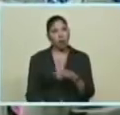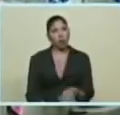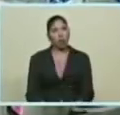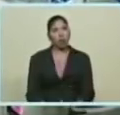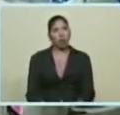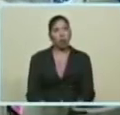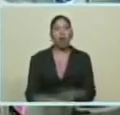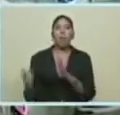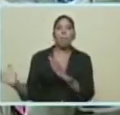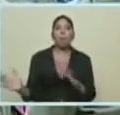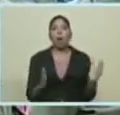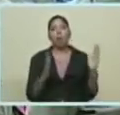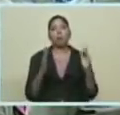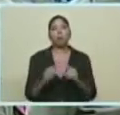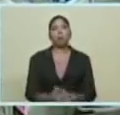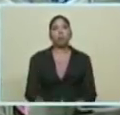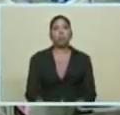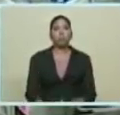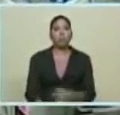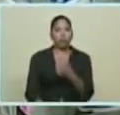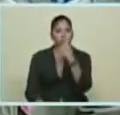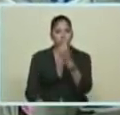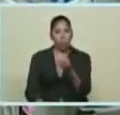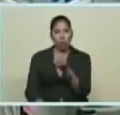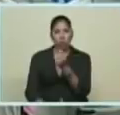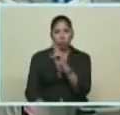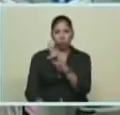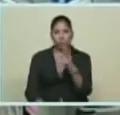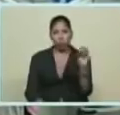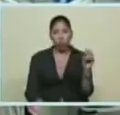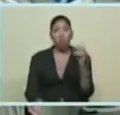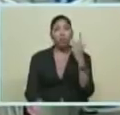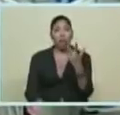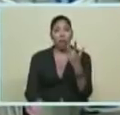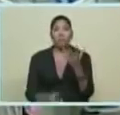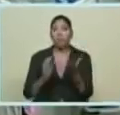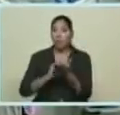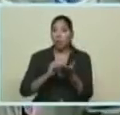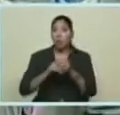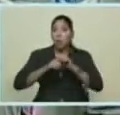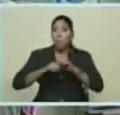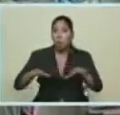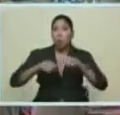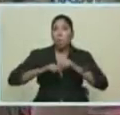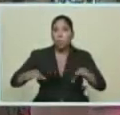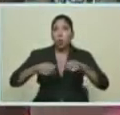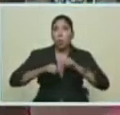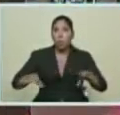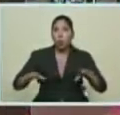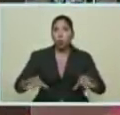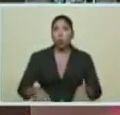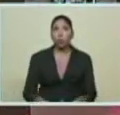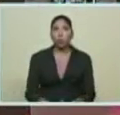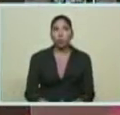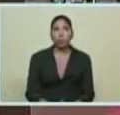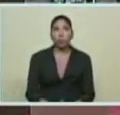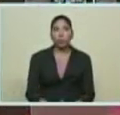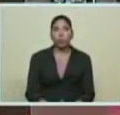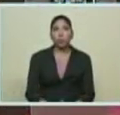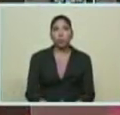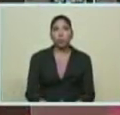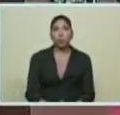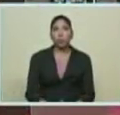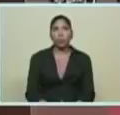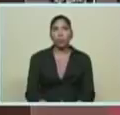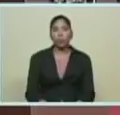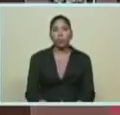el Plan República se desplegó en 3 oportunidades. ¿Saben ustedes, hermanos